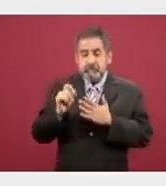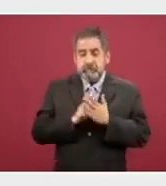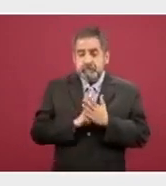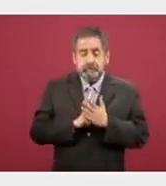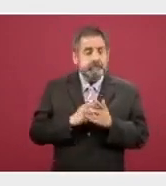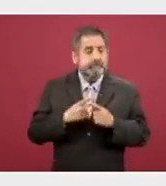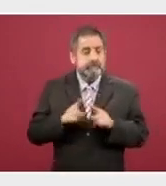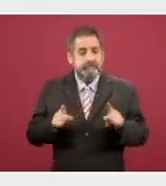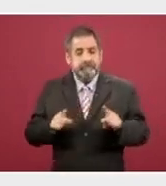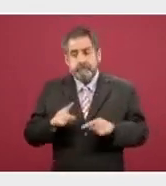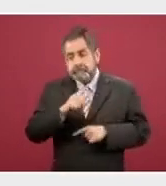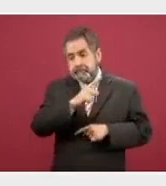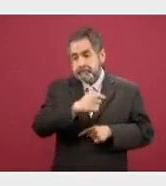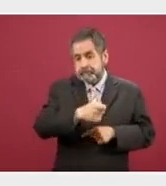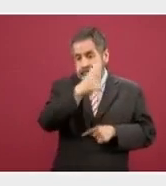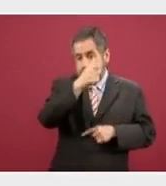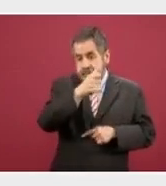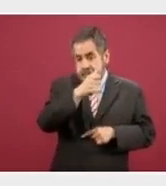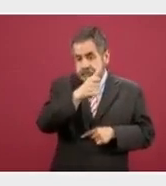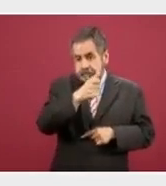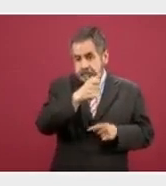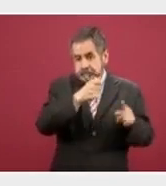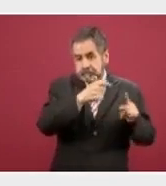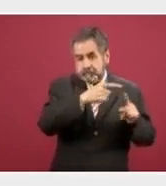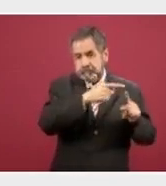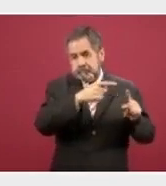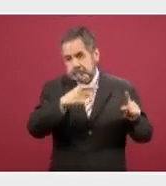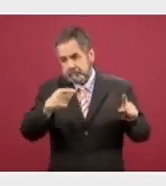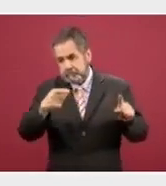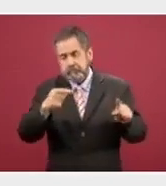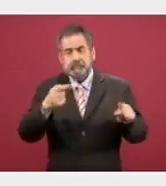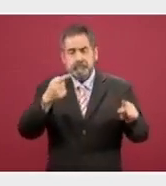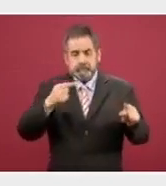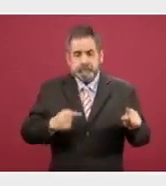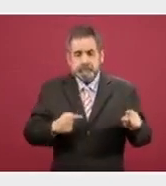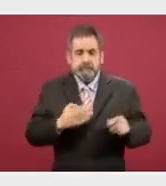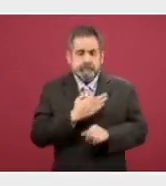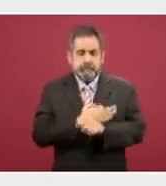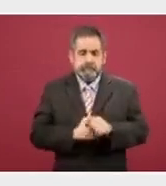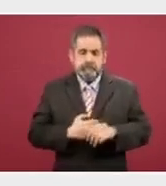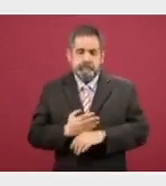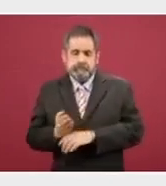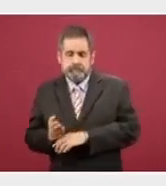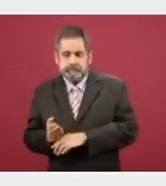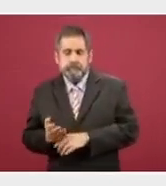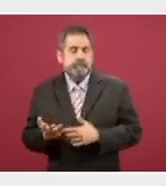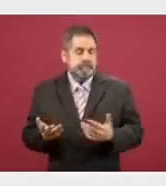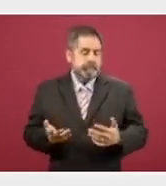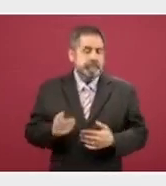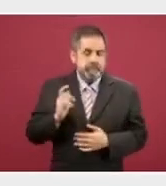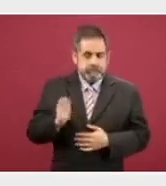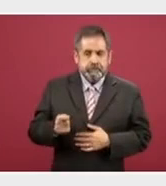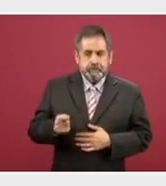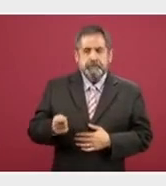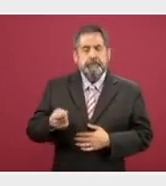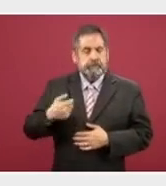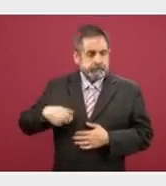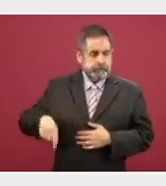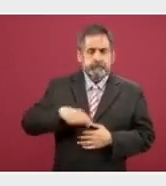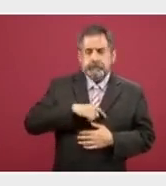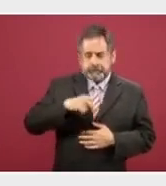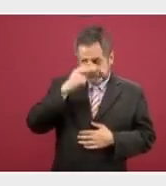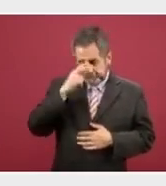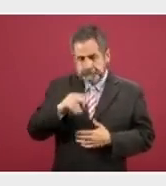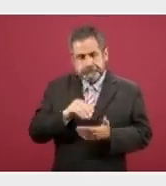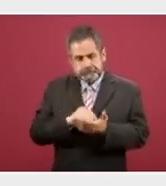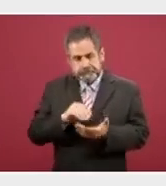respecto al momento de su detección del primer caso. Lo que no quiere decir que no llevemos, porque lo